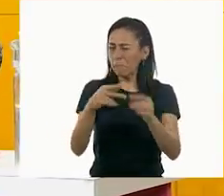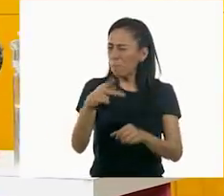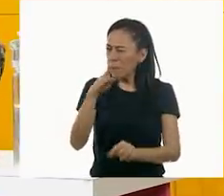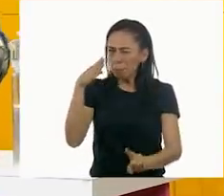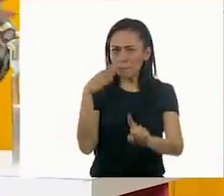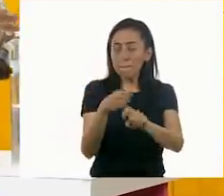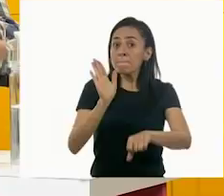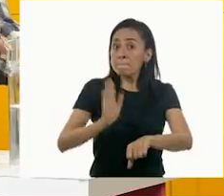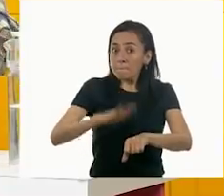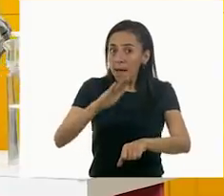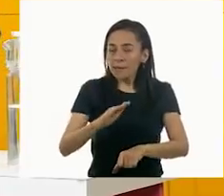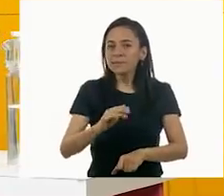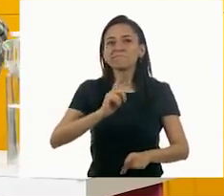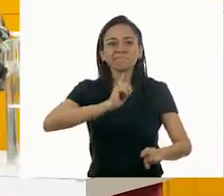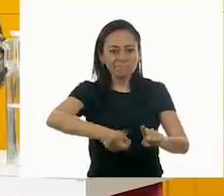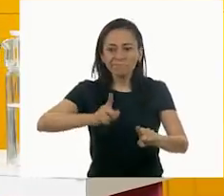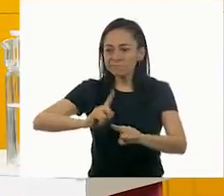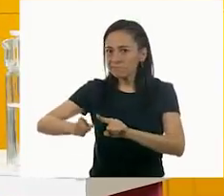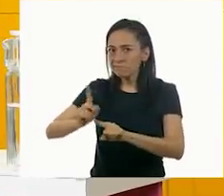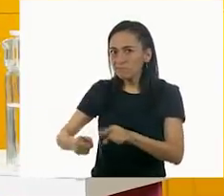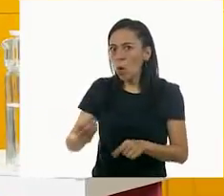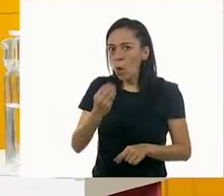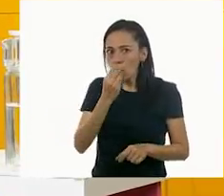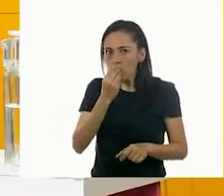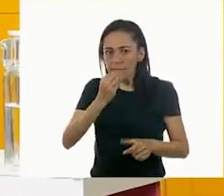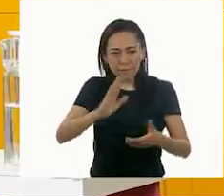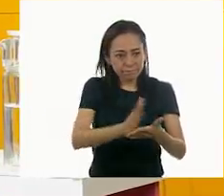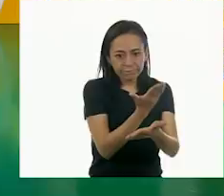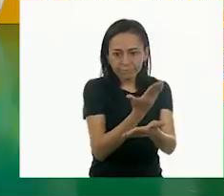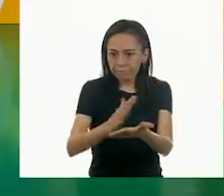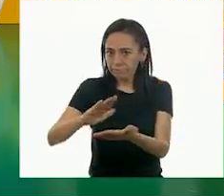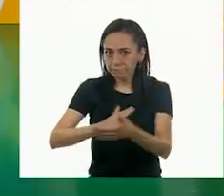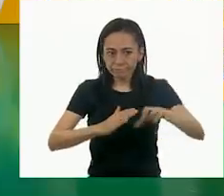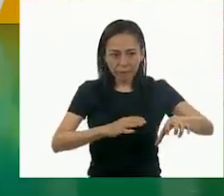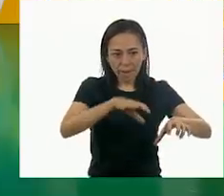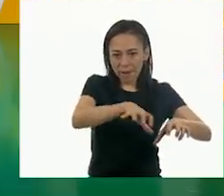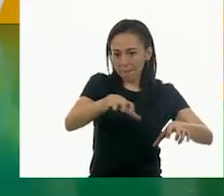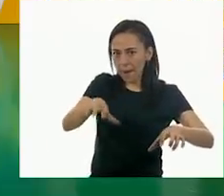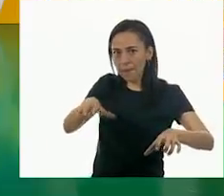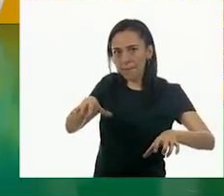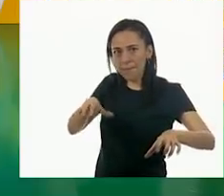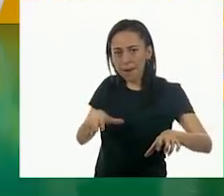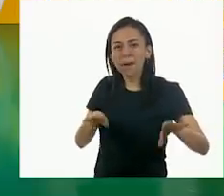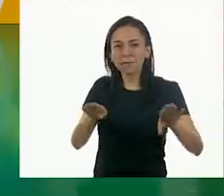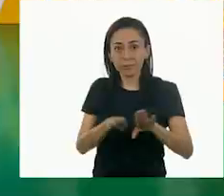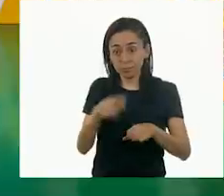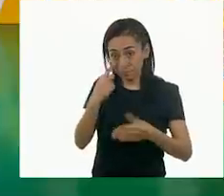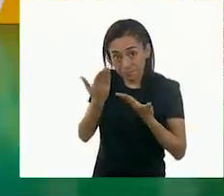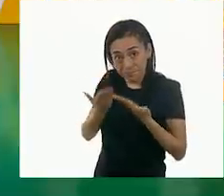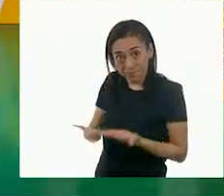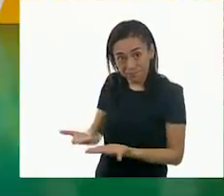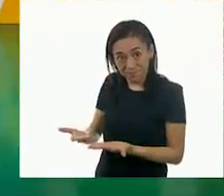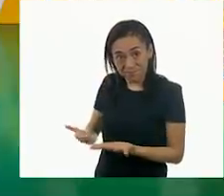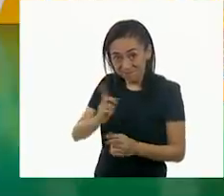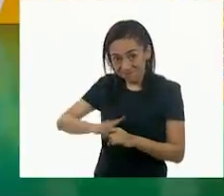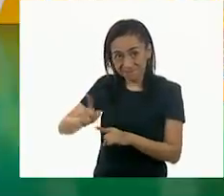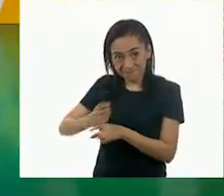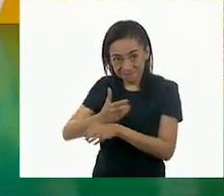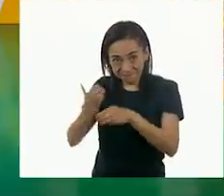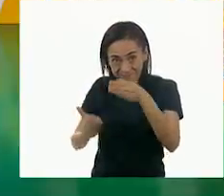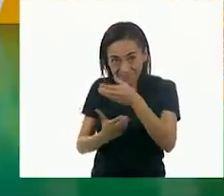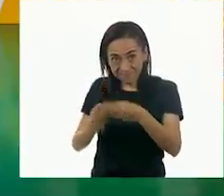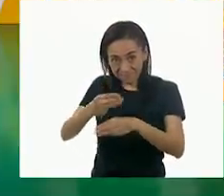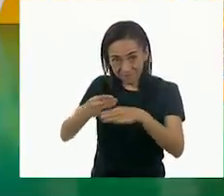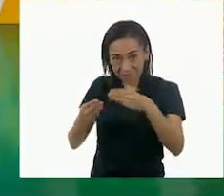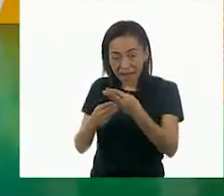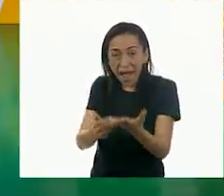de los alimentos. Todos estos materiales que ven aquí los vamos a utilizar precisamente para desarrollar este tema. Así que ¿están